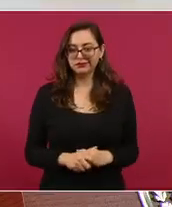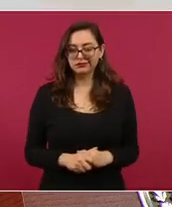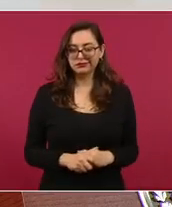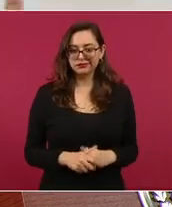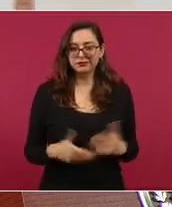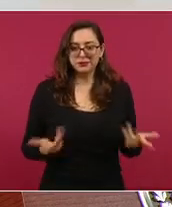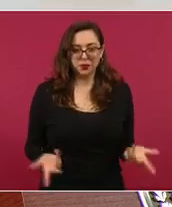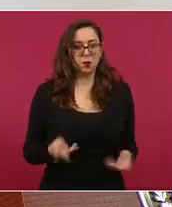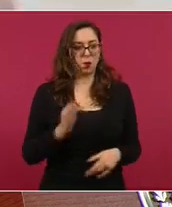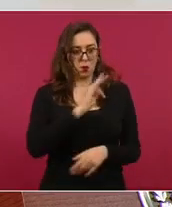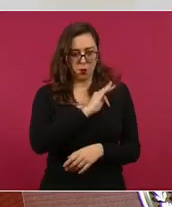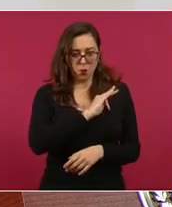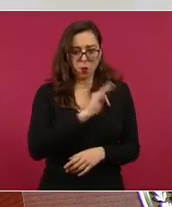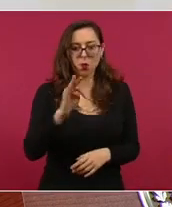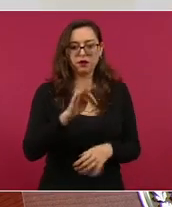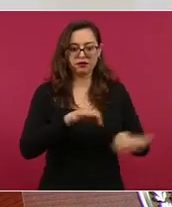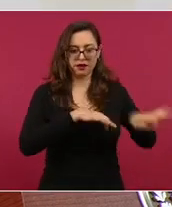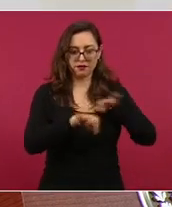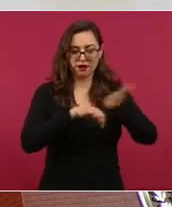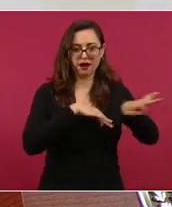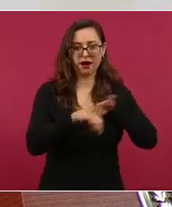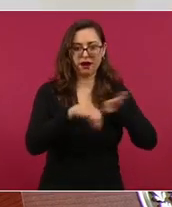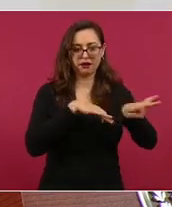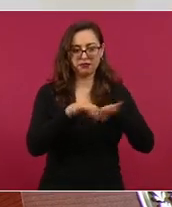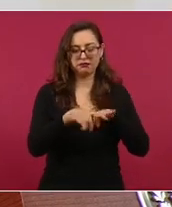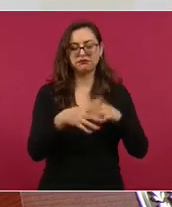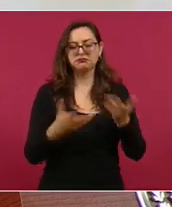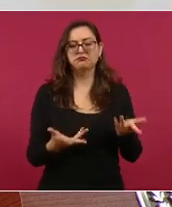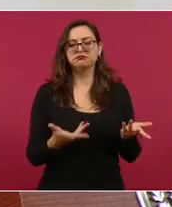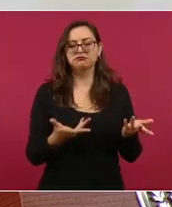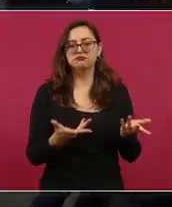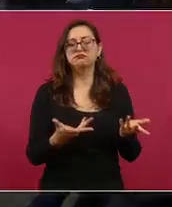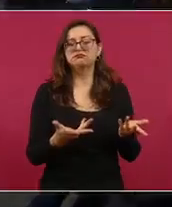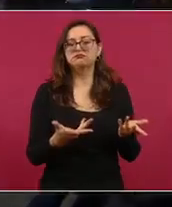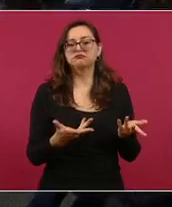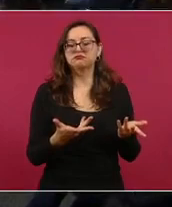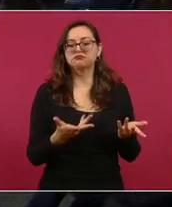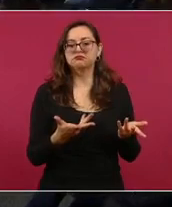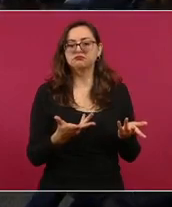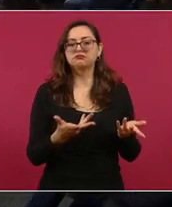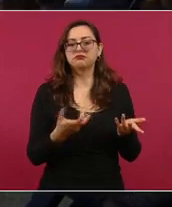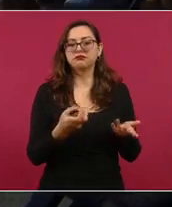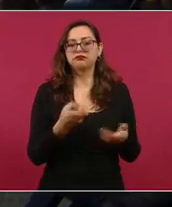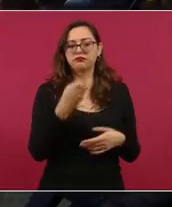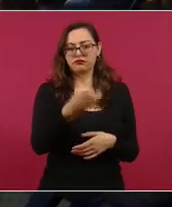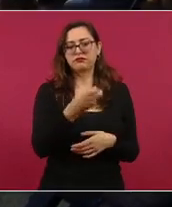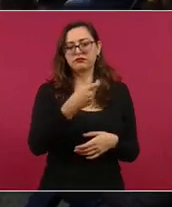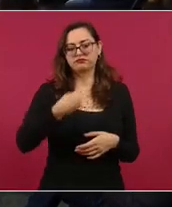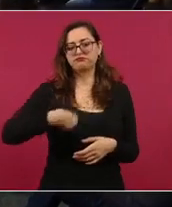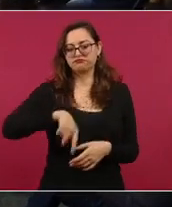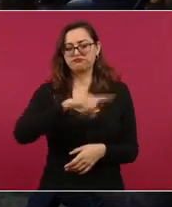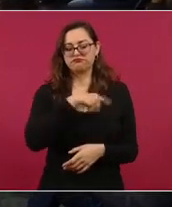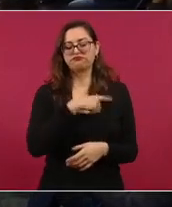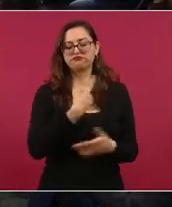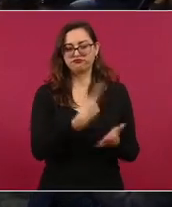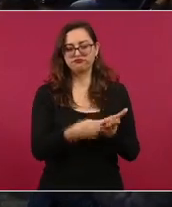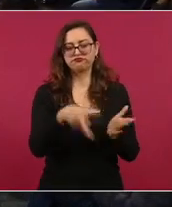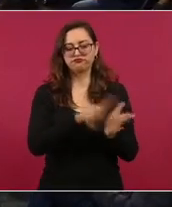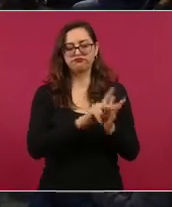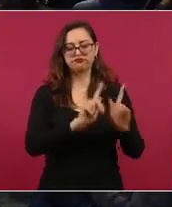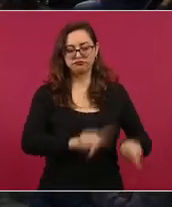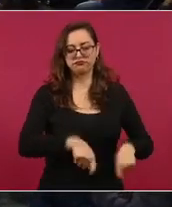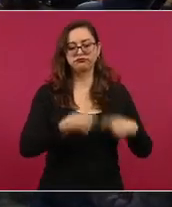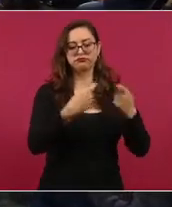deportiva, tienen una opción y se les va a garantizar que tengan una plaza